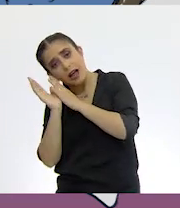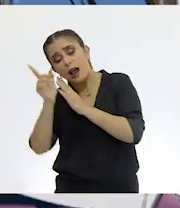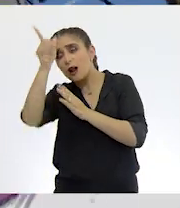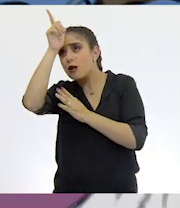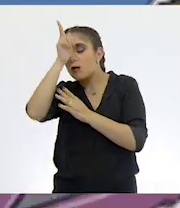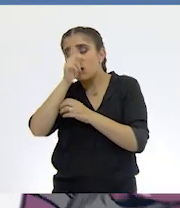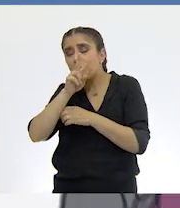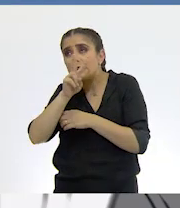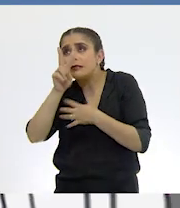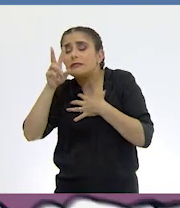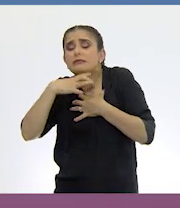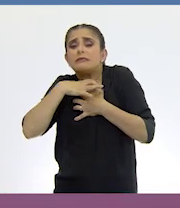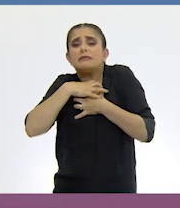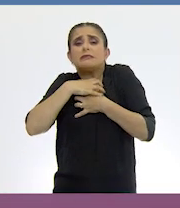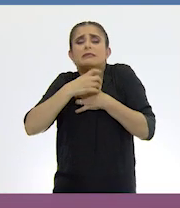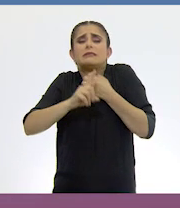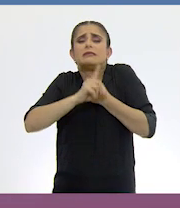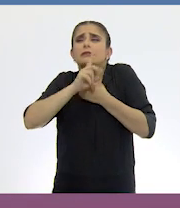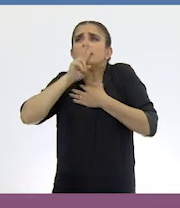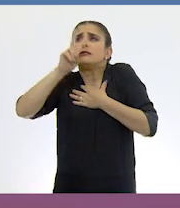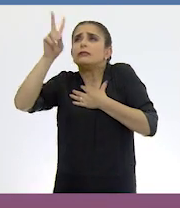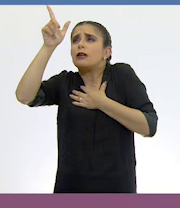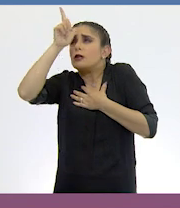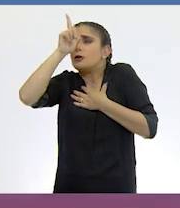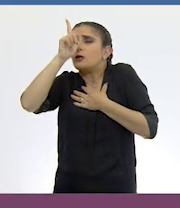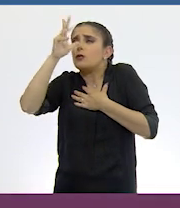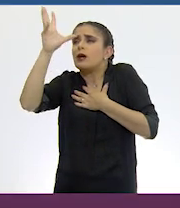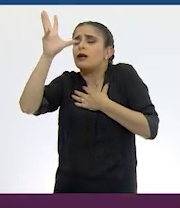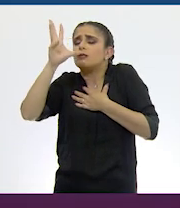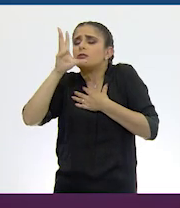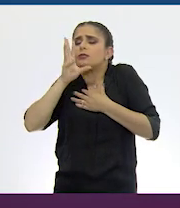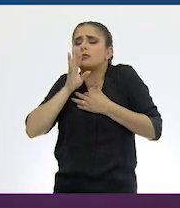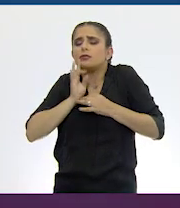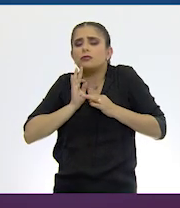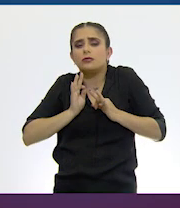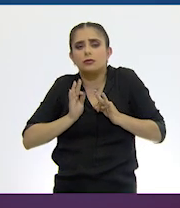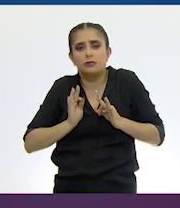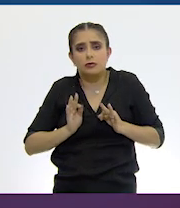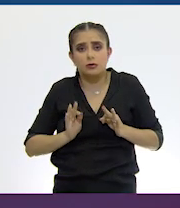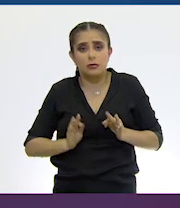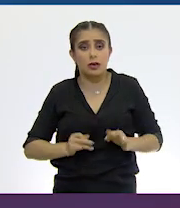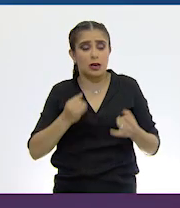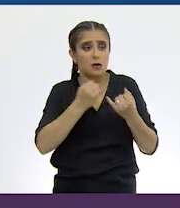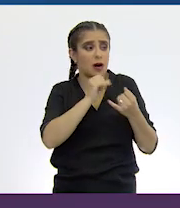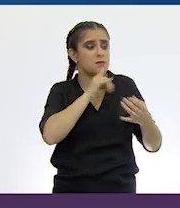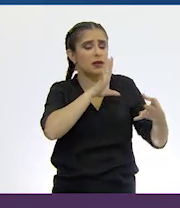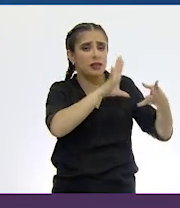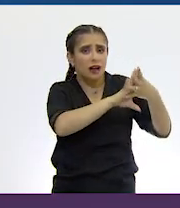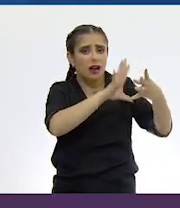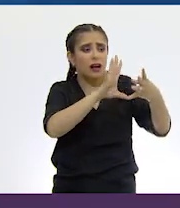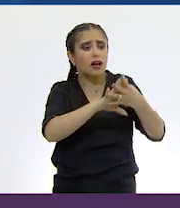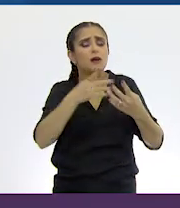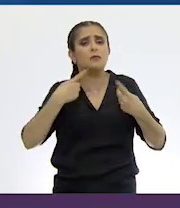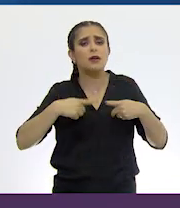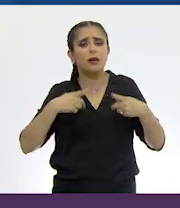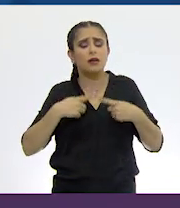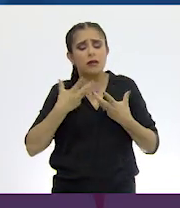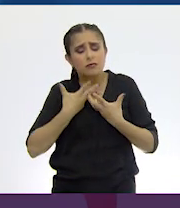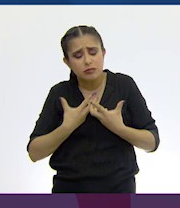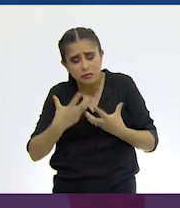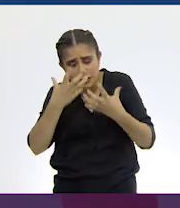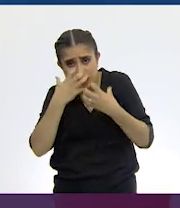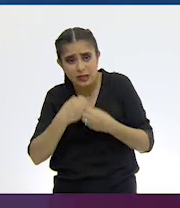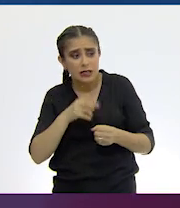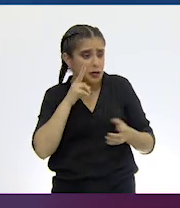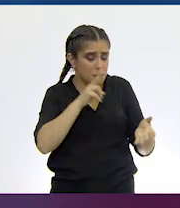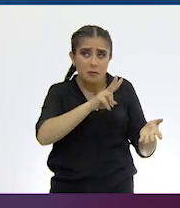cuando te ahogues. Y dale la llave de la luna a los presos y a los desencantados. Para